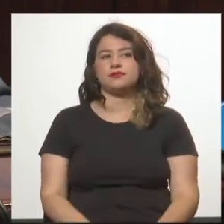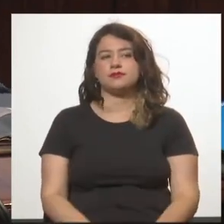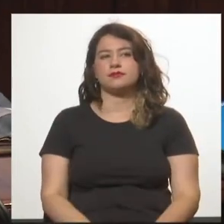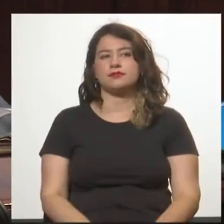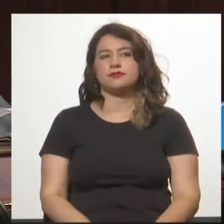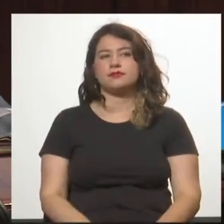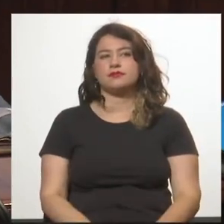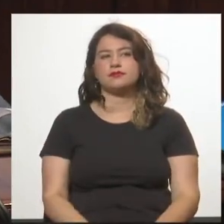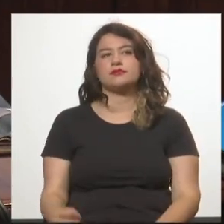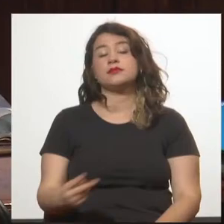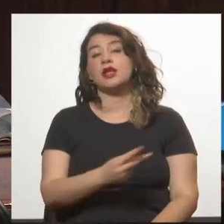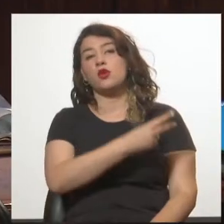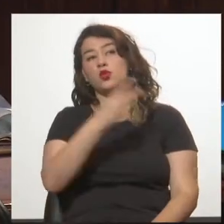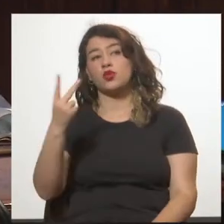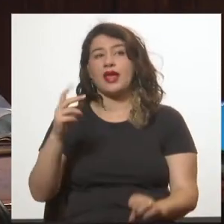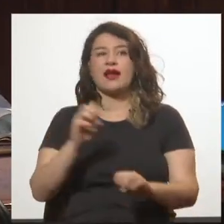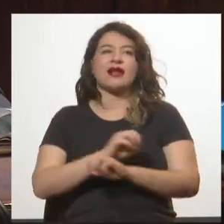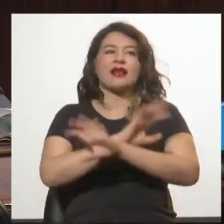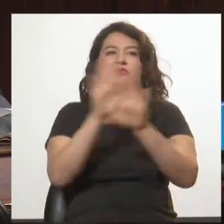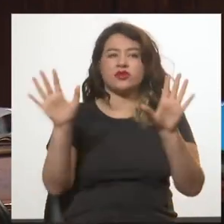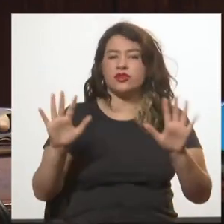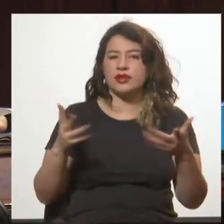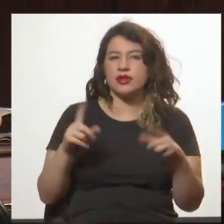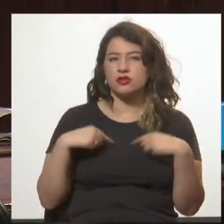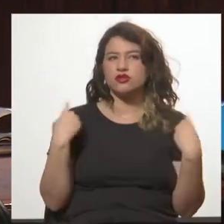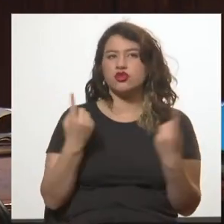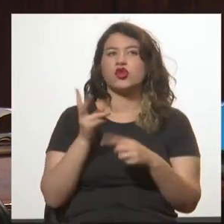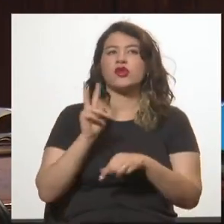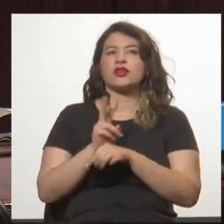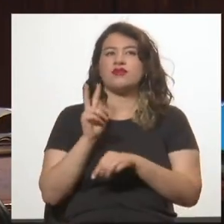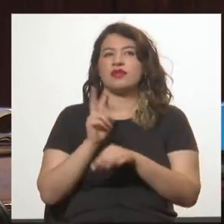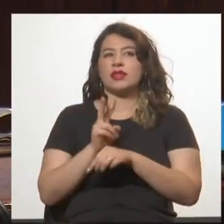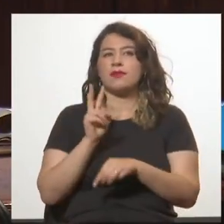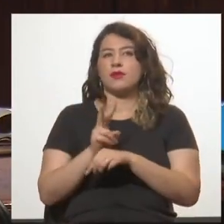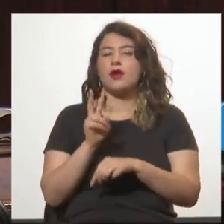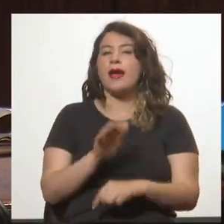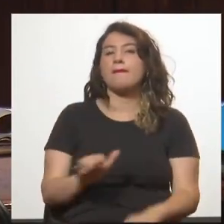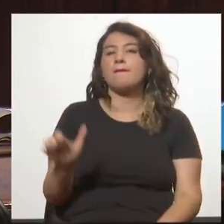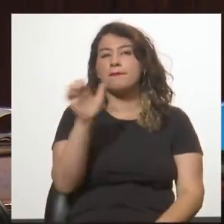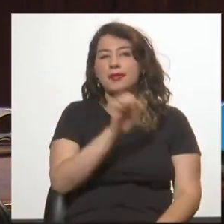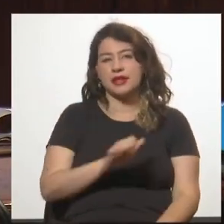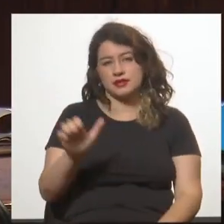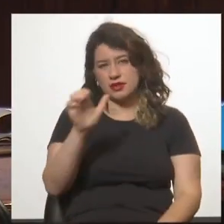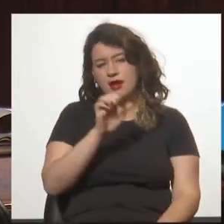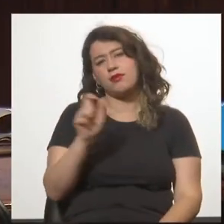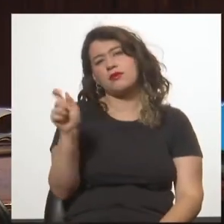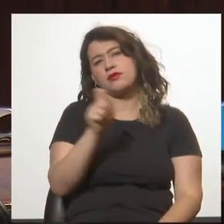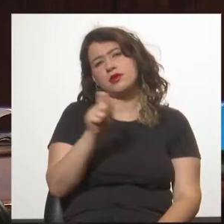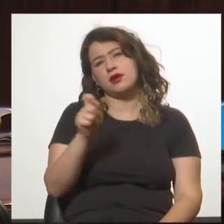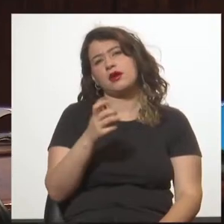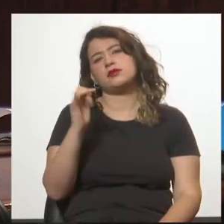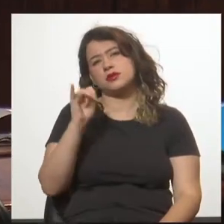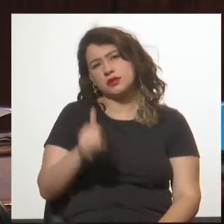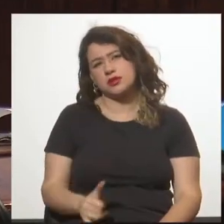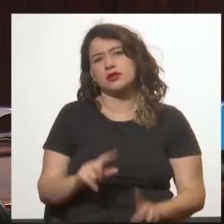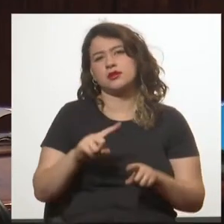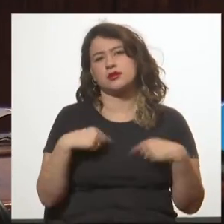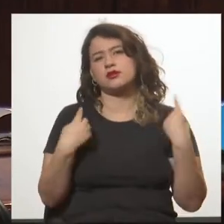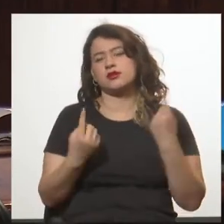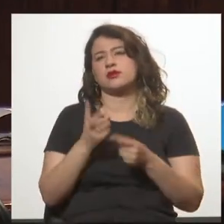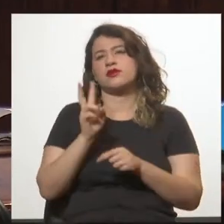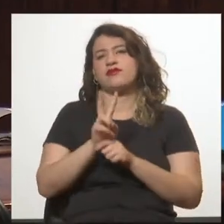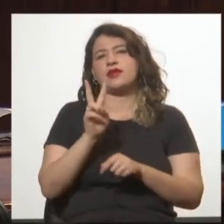la segunda aclaración que nosotros defendemos las empresas públicas defendemos las empresas